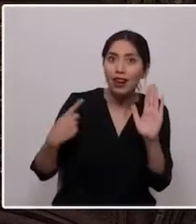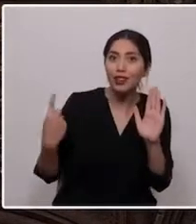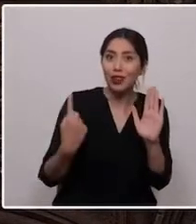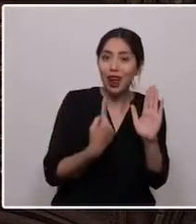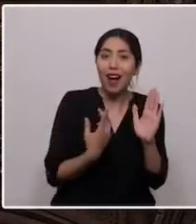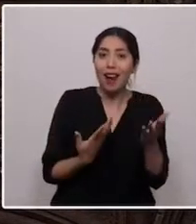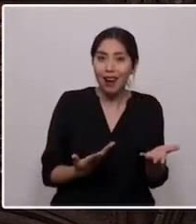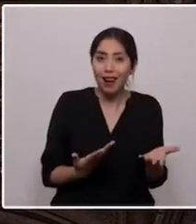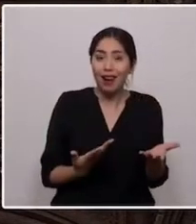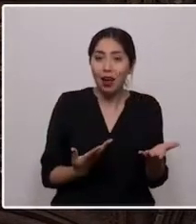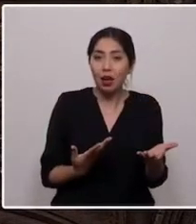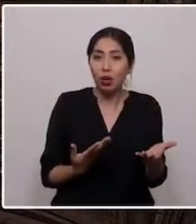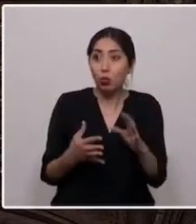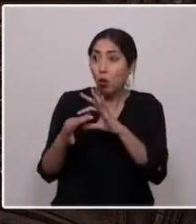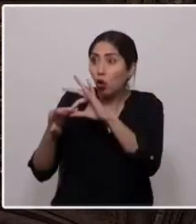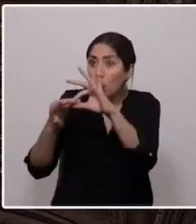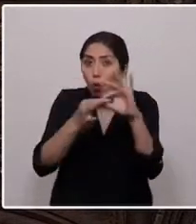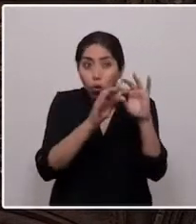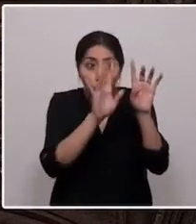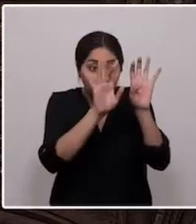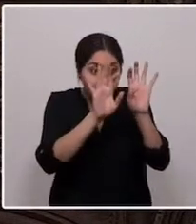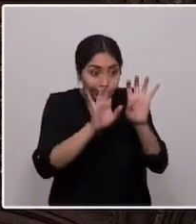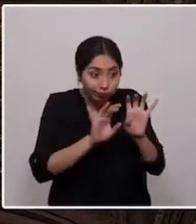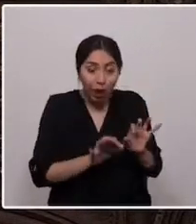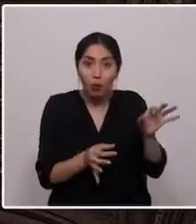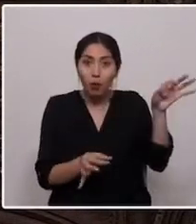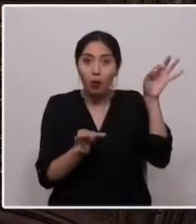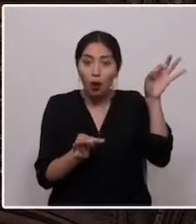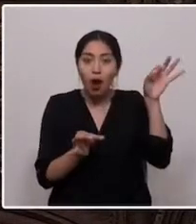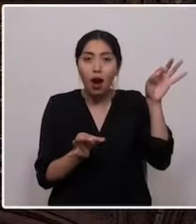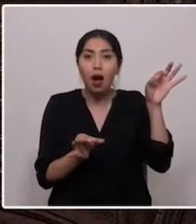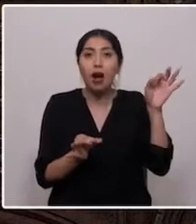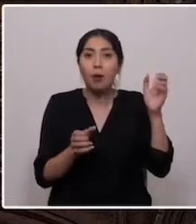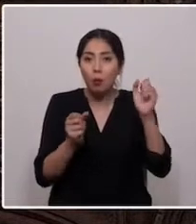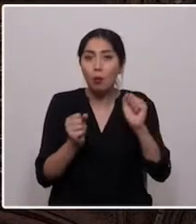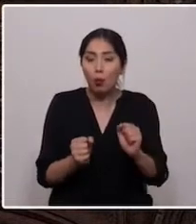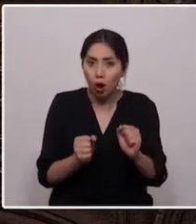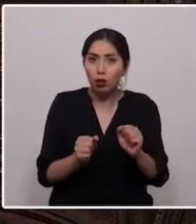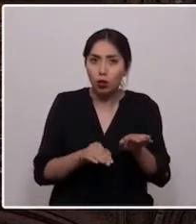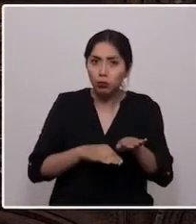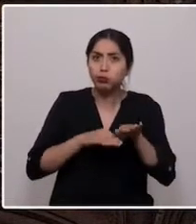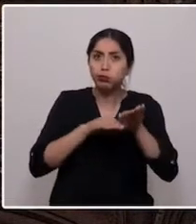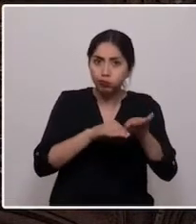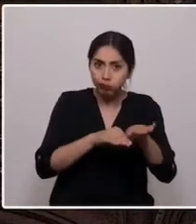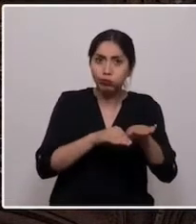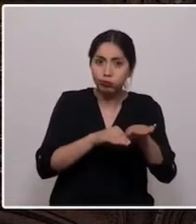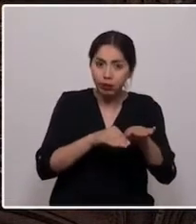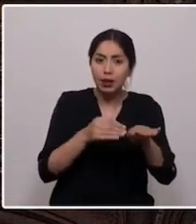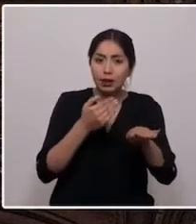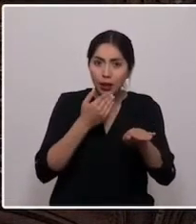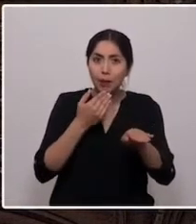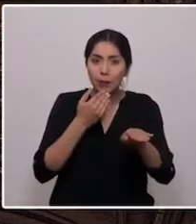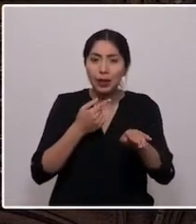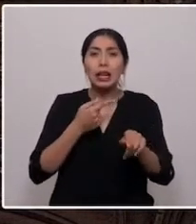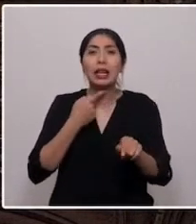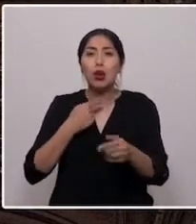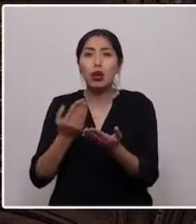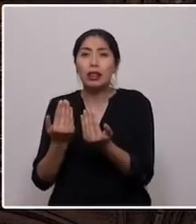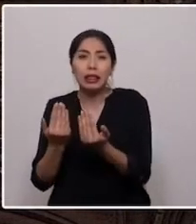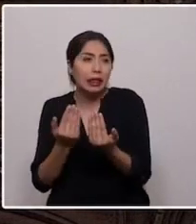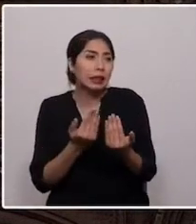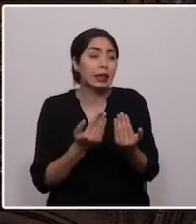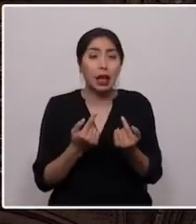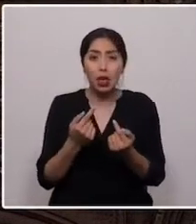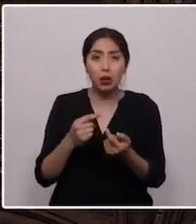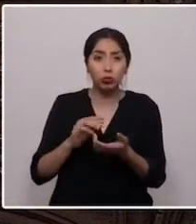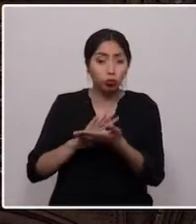los mismos, también puede contribuir para la configuración de un espacio común para el desenvolvimiento de los deseos, en un